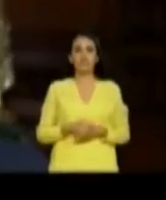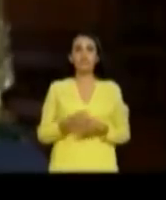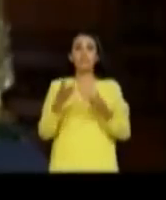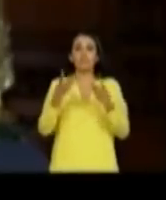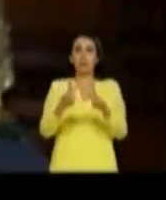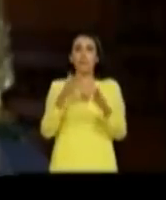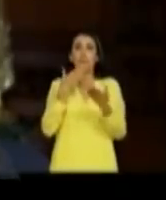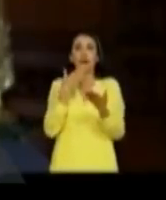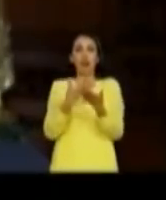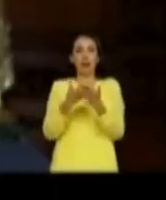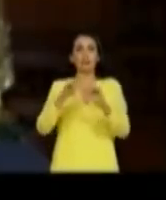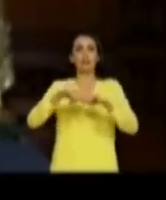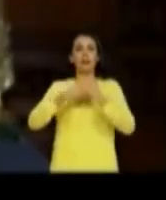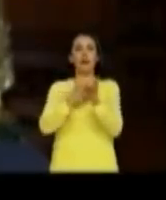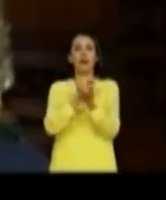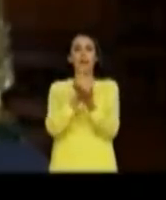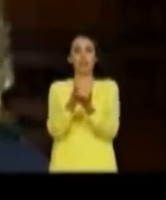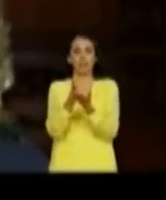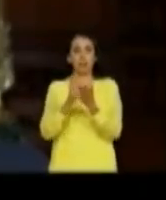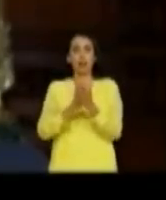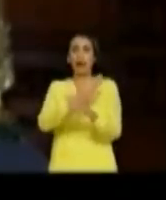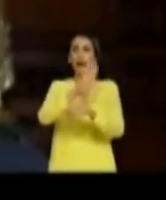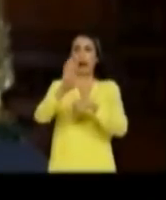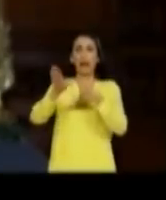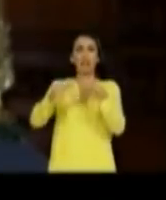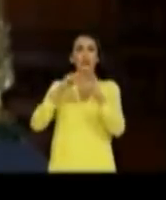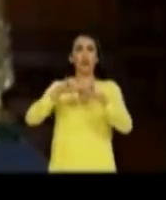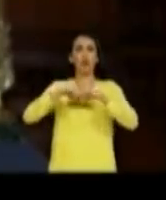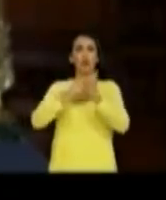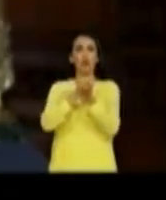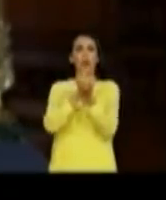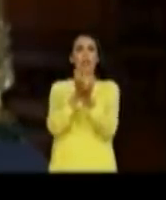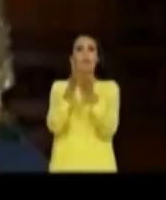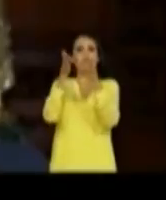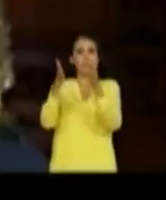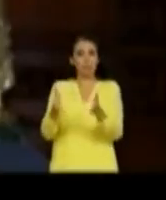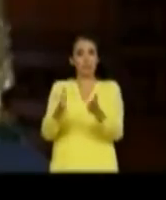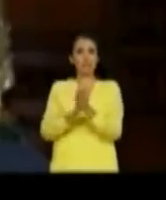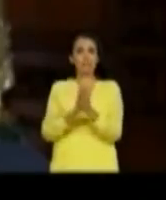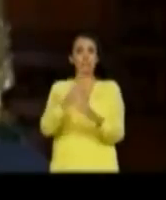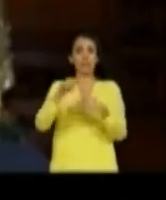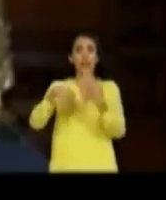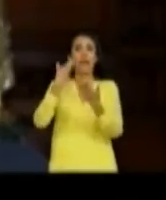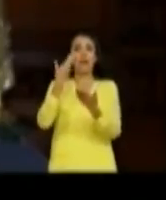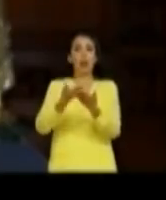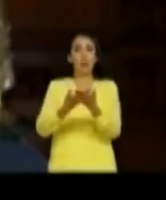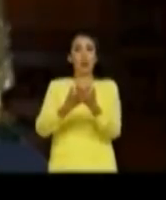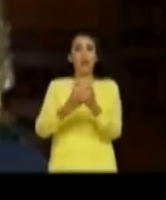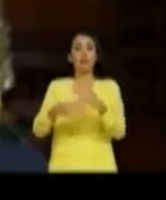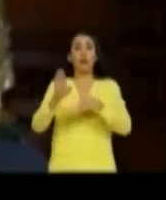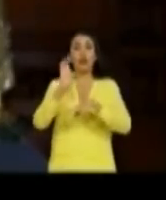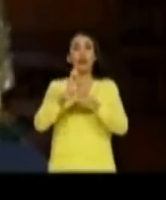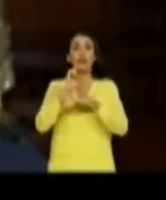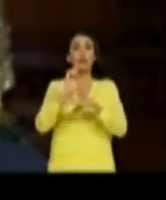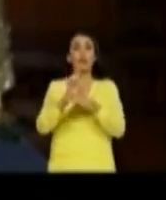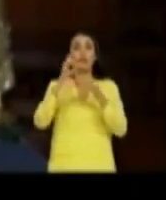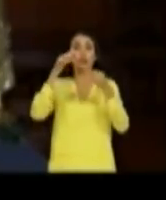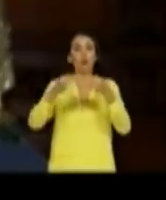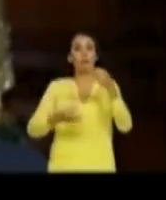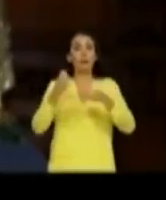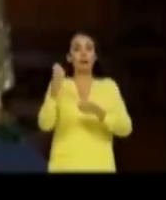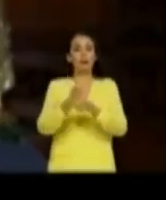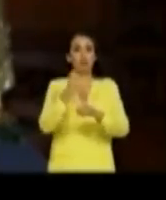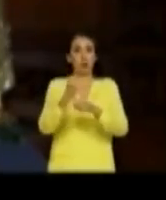Agradezco y felicito a la Asamblea Nacional, a las y los legisladores que acudieron a cumplir con sus responsabilidades con la patria, independientemente